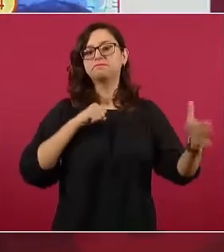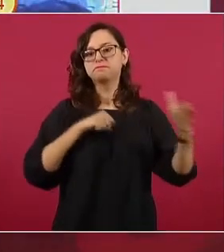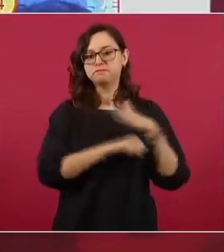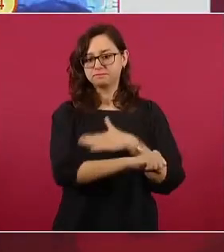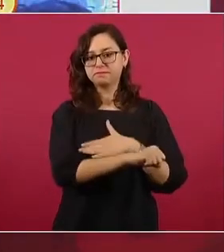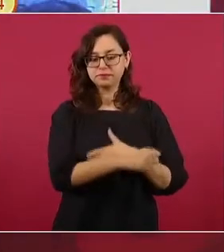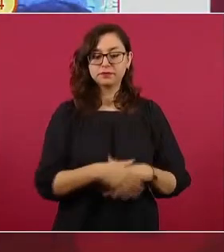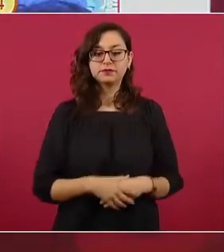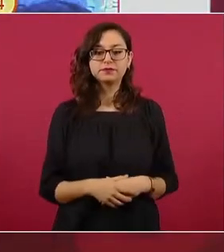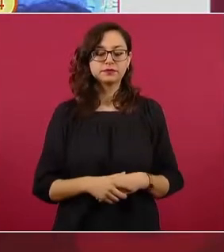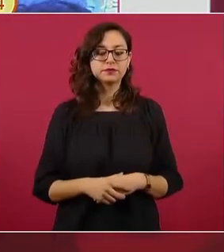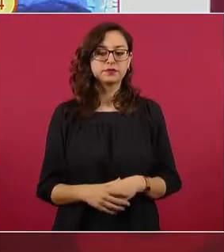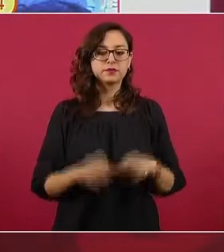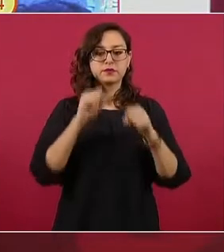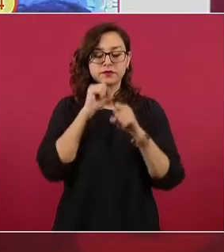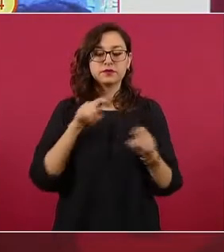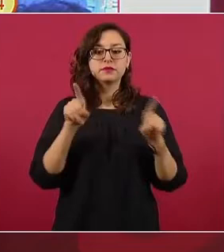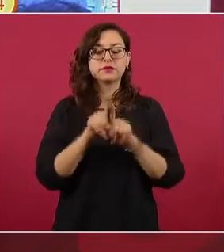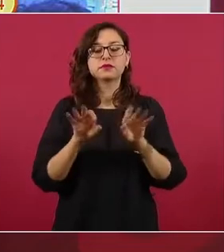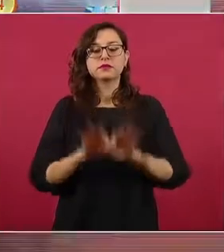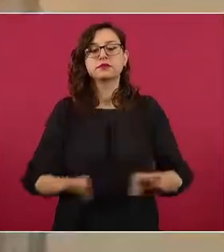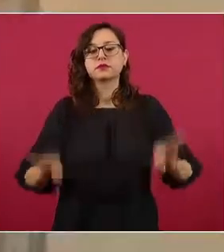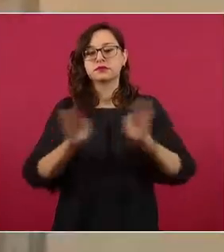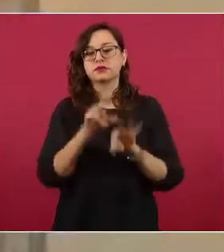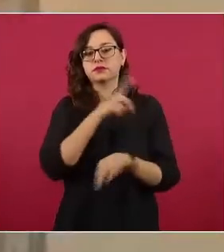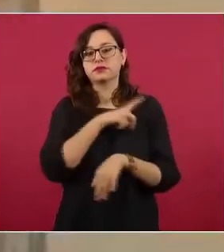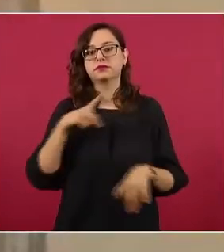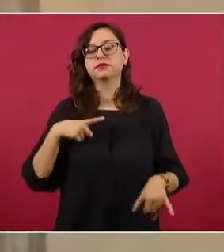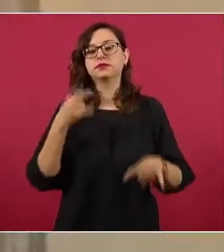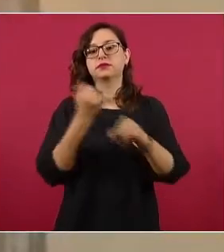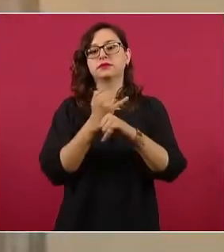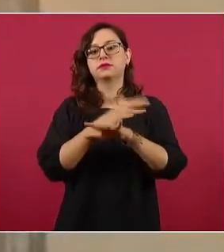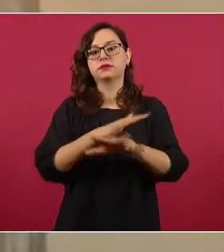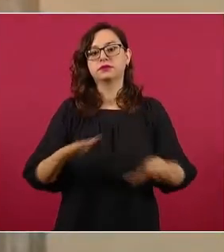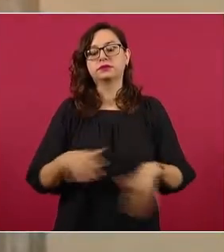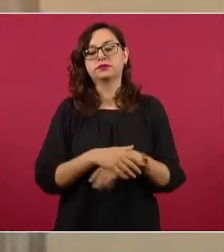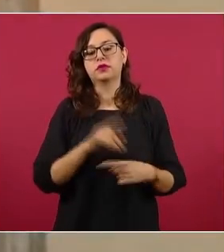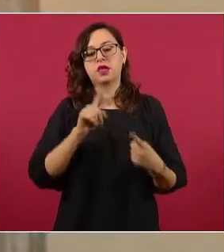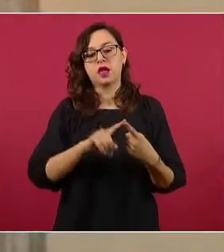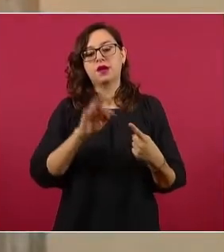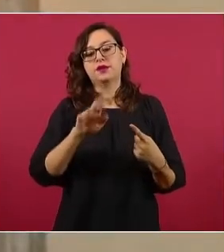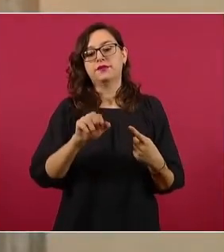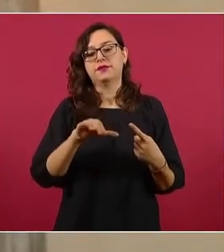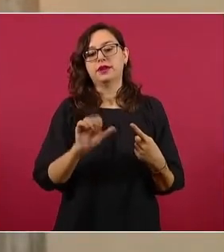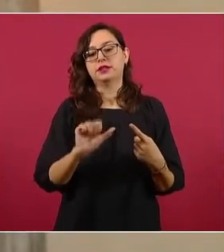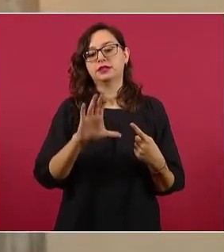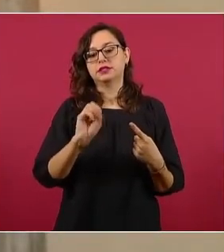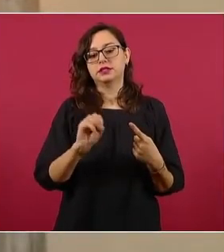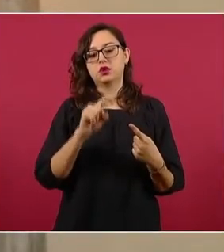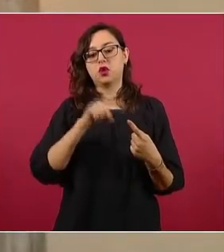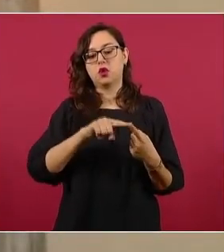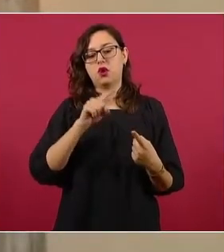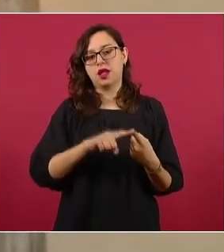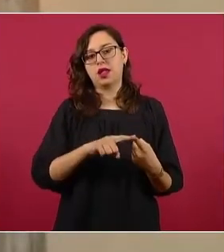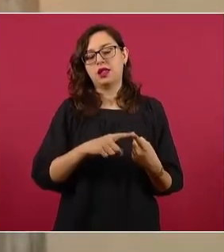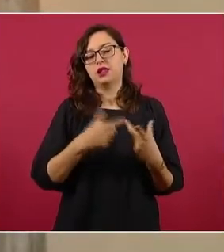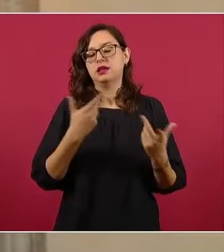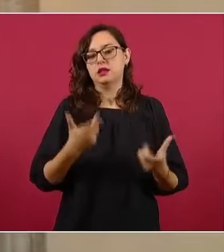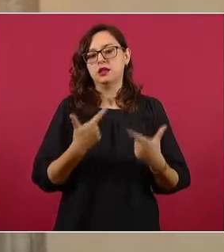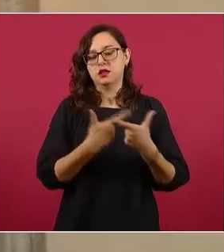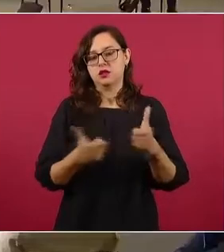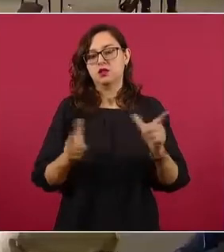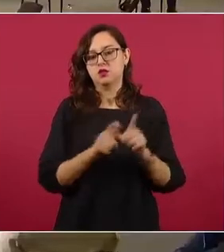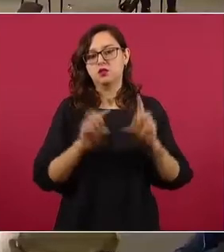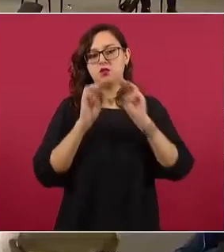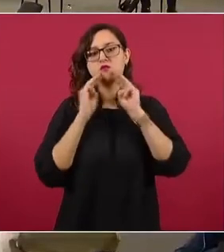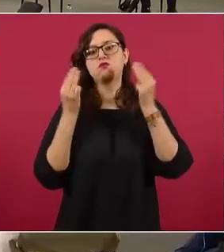También queremos informar de la detención de Francisco y o Eric Jesús N. del cártel de Sinaloa en Altar, Sonora.